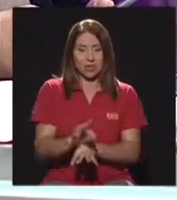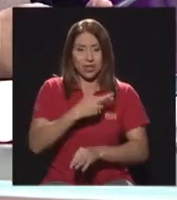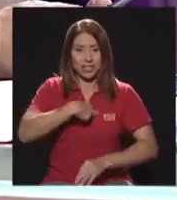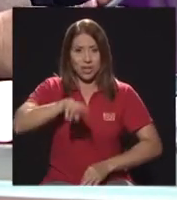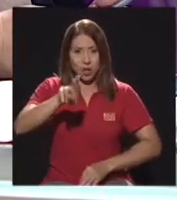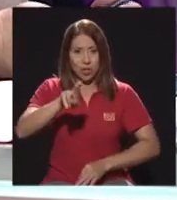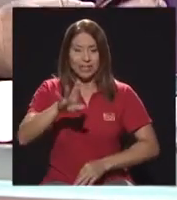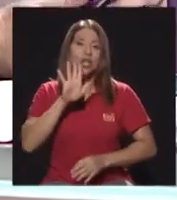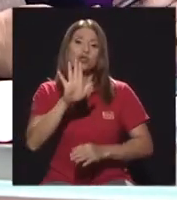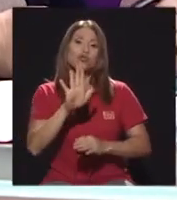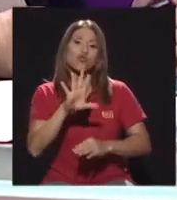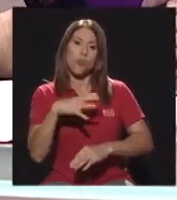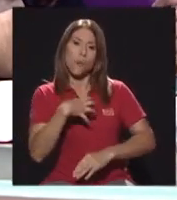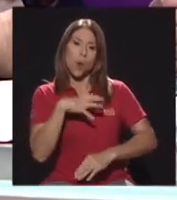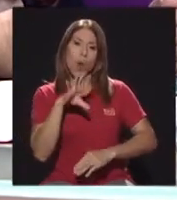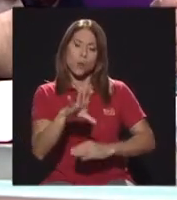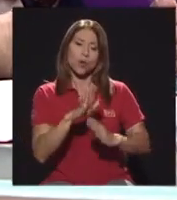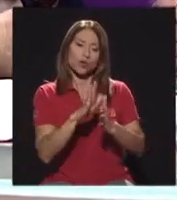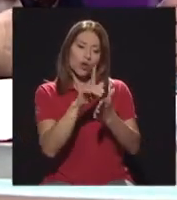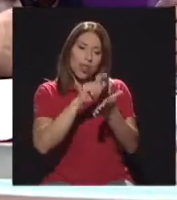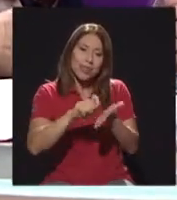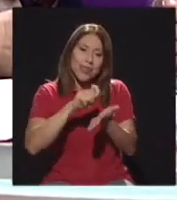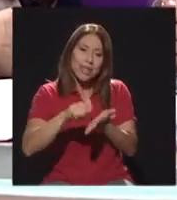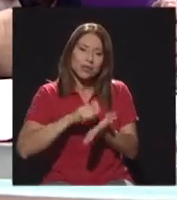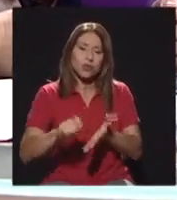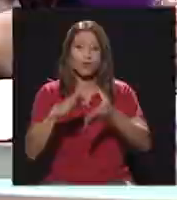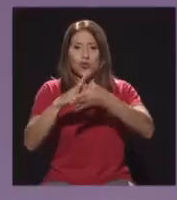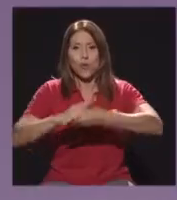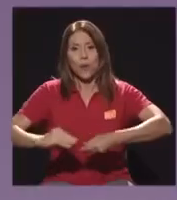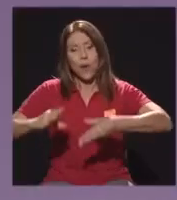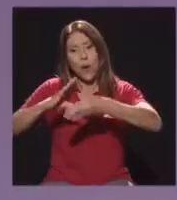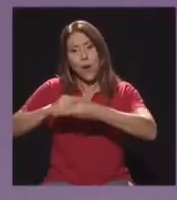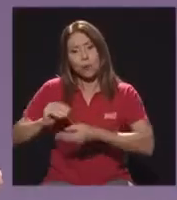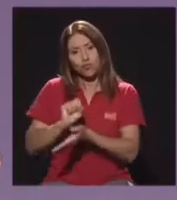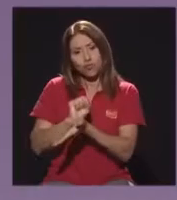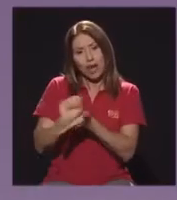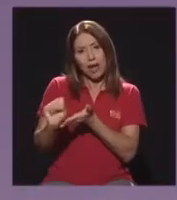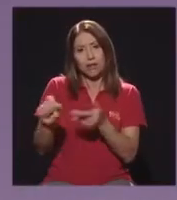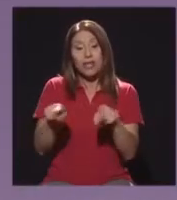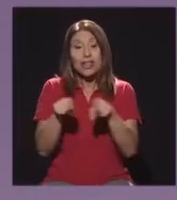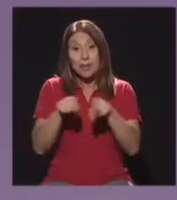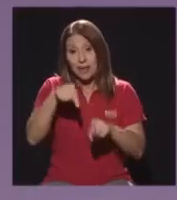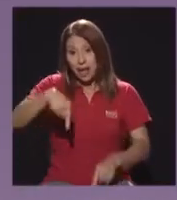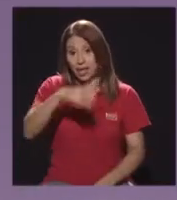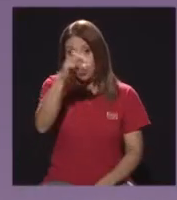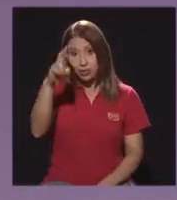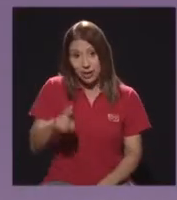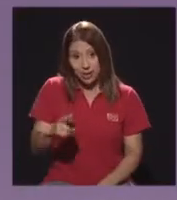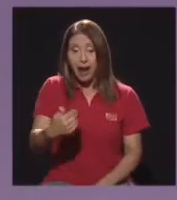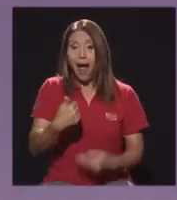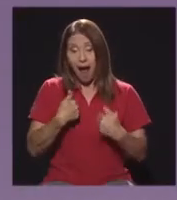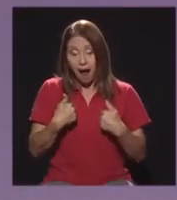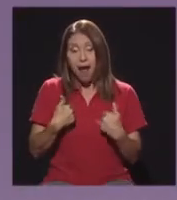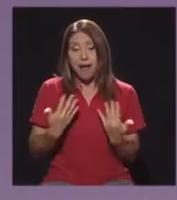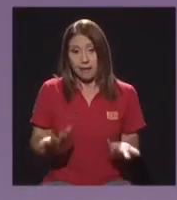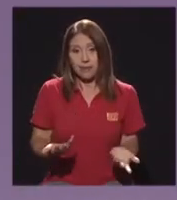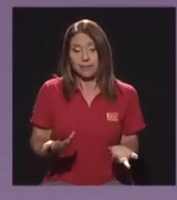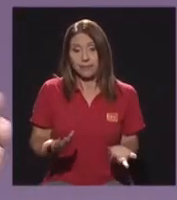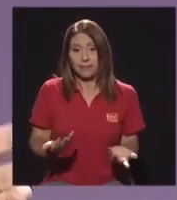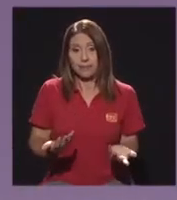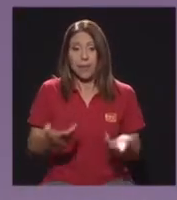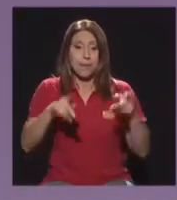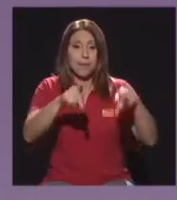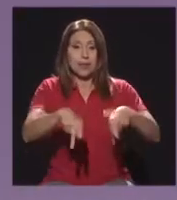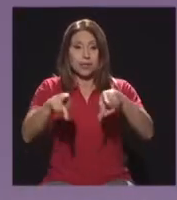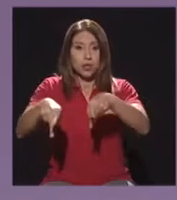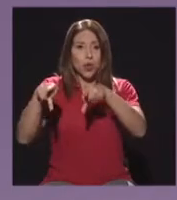propios textos sus propios relatos sagrados y también tenemos en costa rica la presencia de